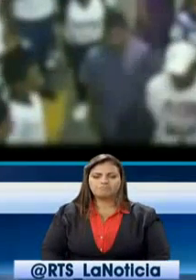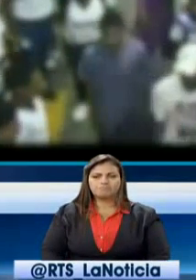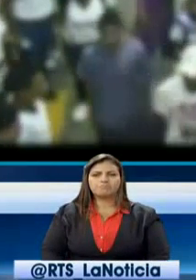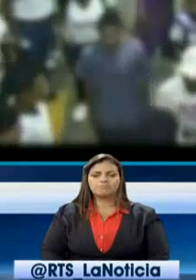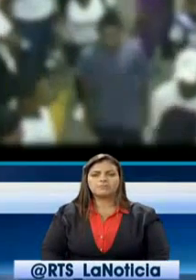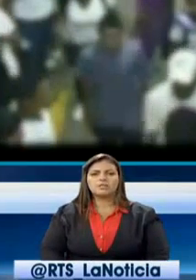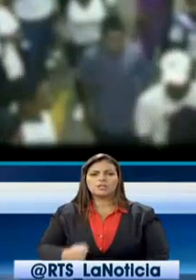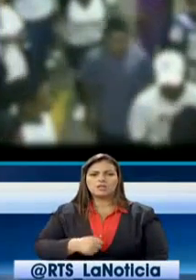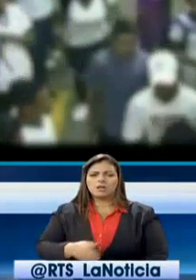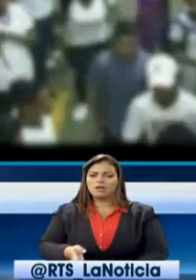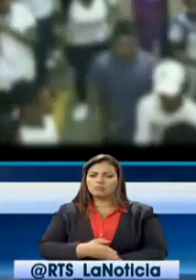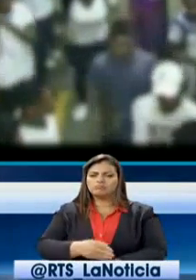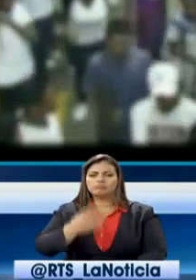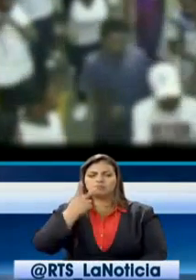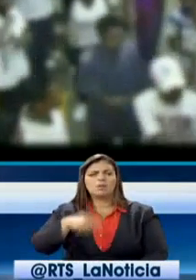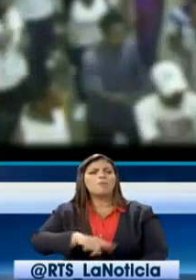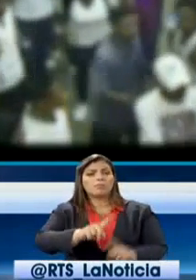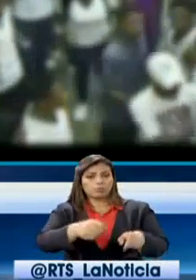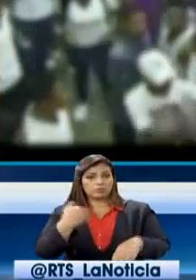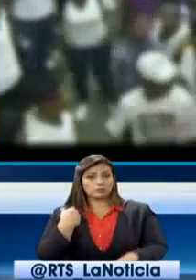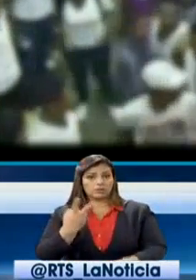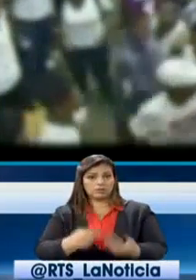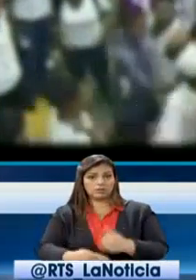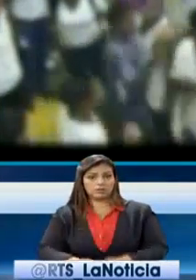para evitar que protagonicen este tipo de actos?